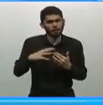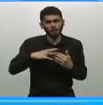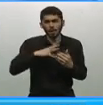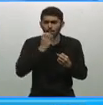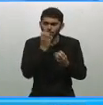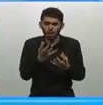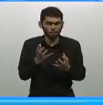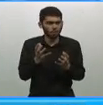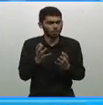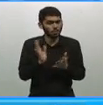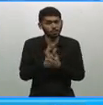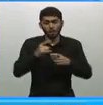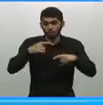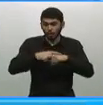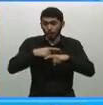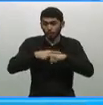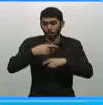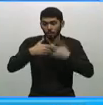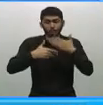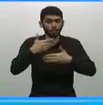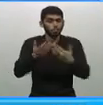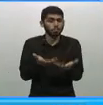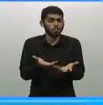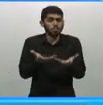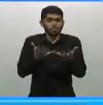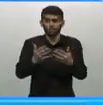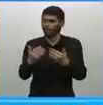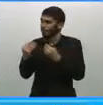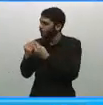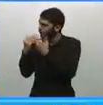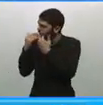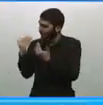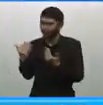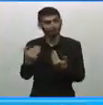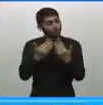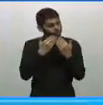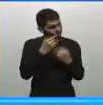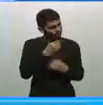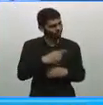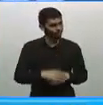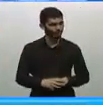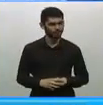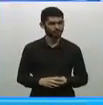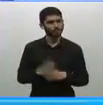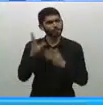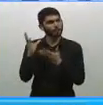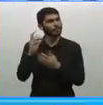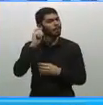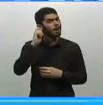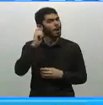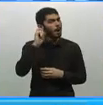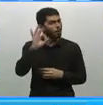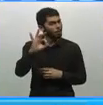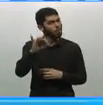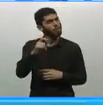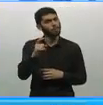cosas Y eso lo va dando los partidos y los resultados Bueno muchísimas gracias eh No por favor chicos Ahí estaba la palabra de Fernando gago